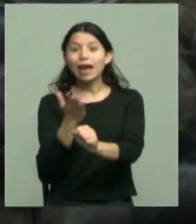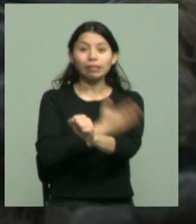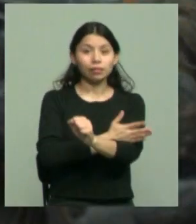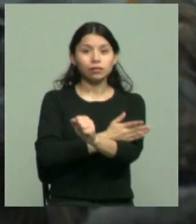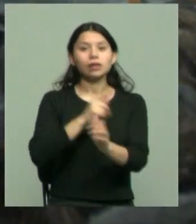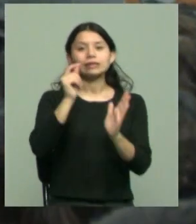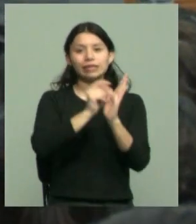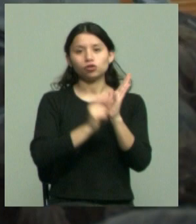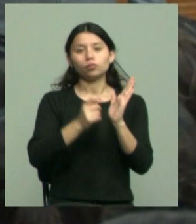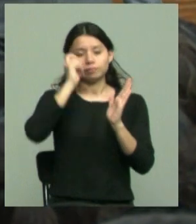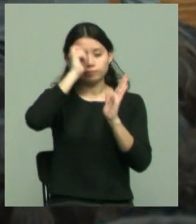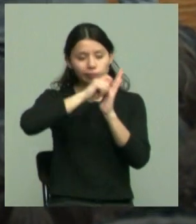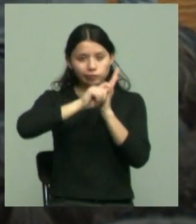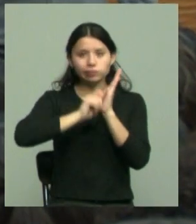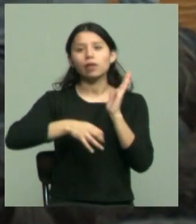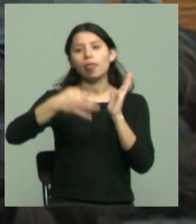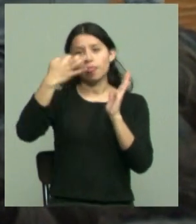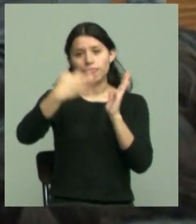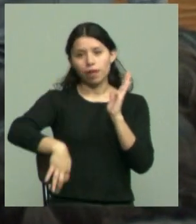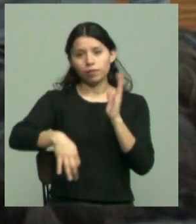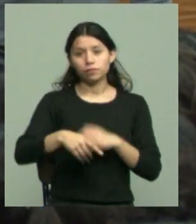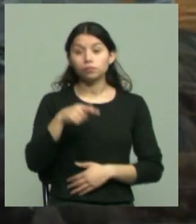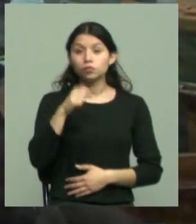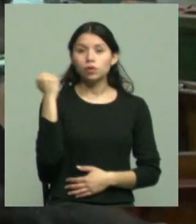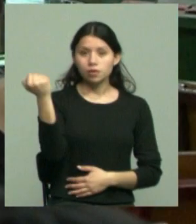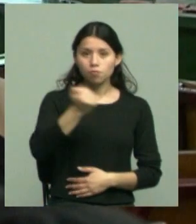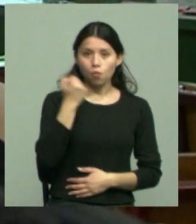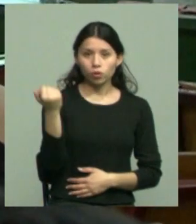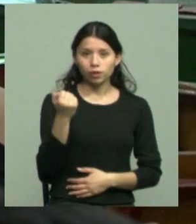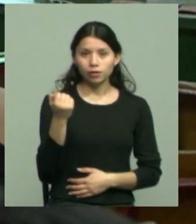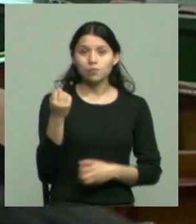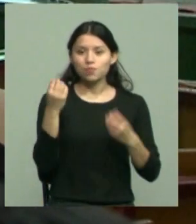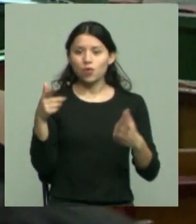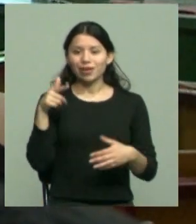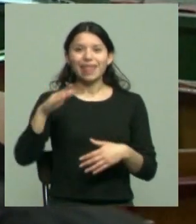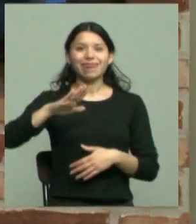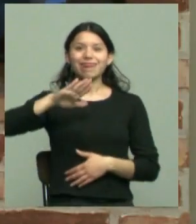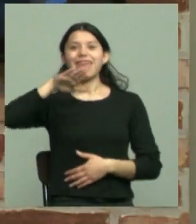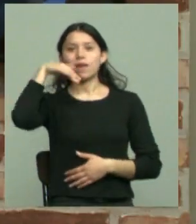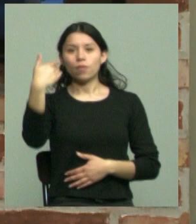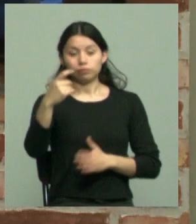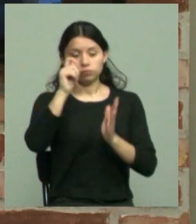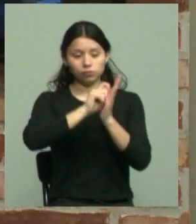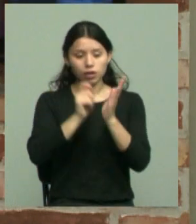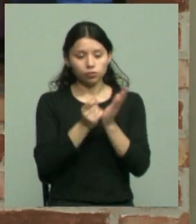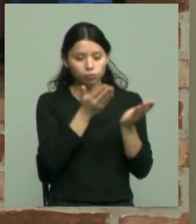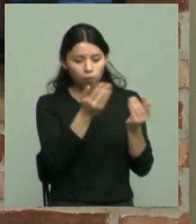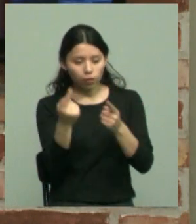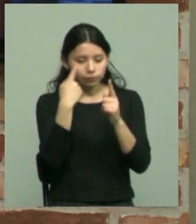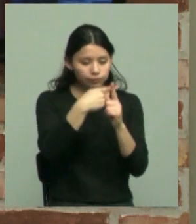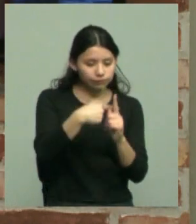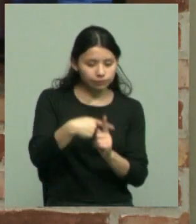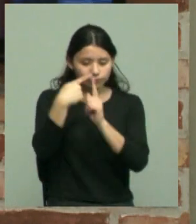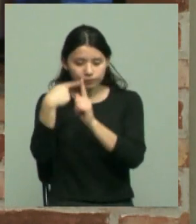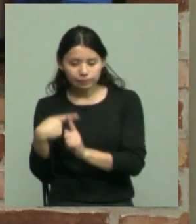En este caso es muy importante porque van a poder definir políticas una vez que se conozcan los